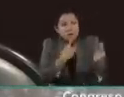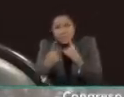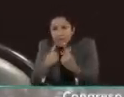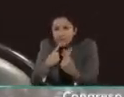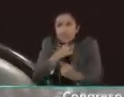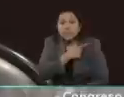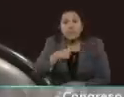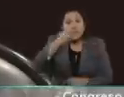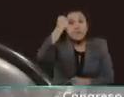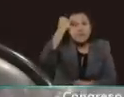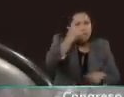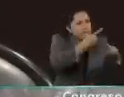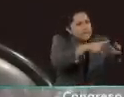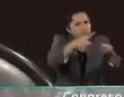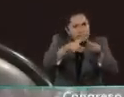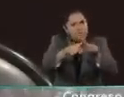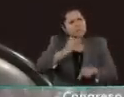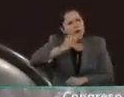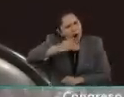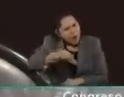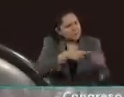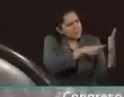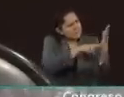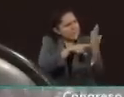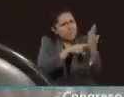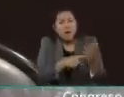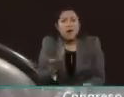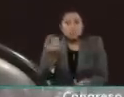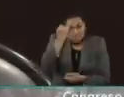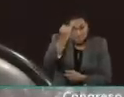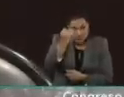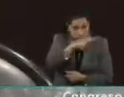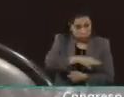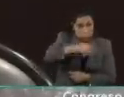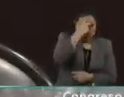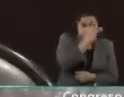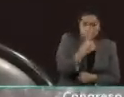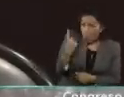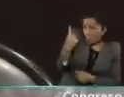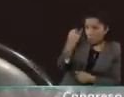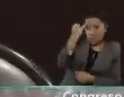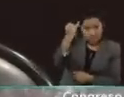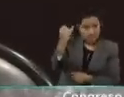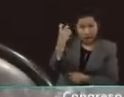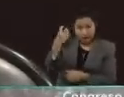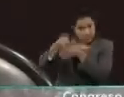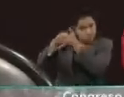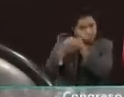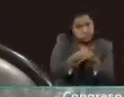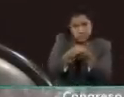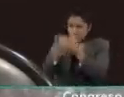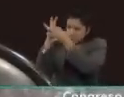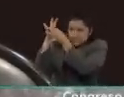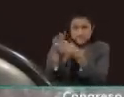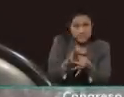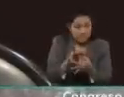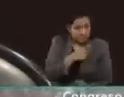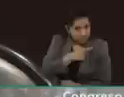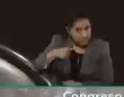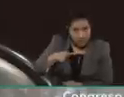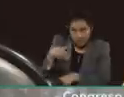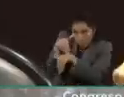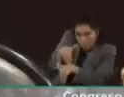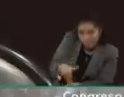sirve al país un poder legislativo cómodo y parcial, ya que esta está en la esencia de este ente, esta